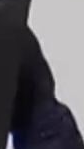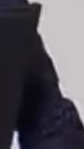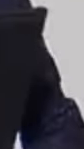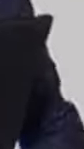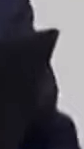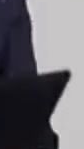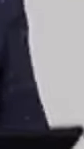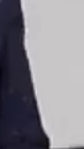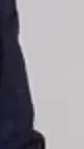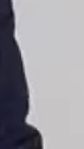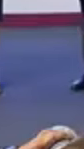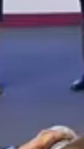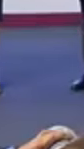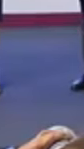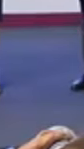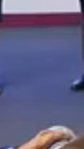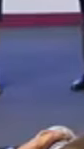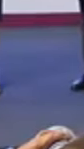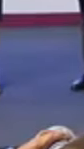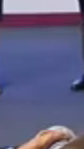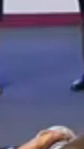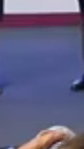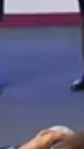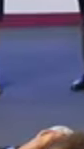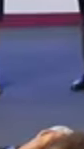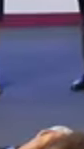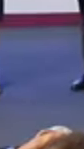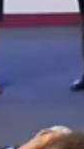¿dónde la presenta? ¿dónde la